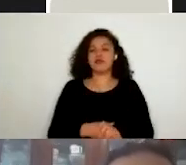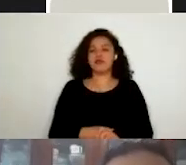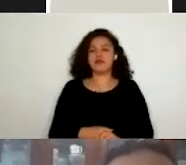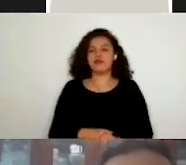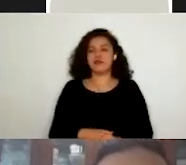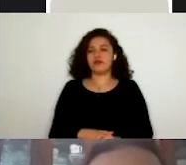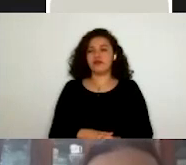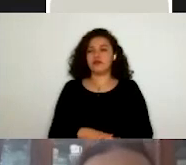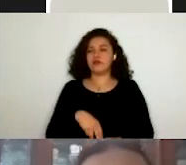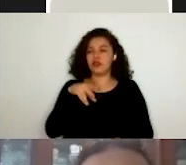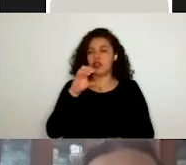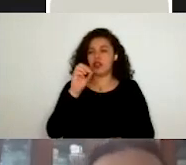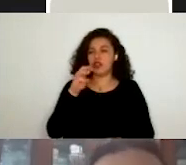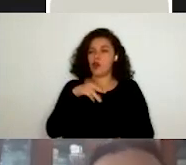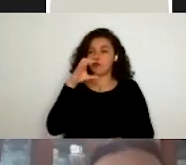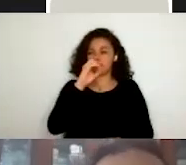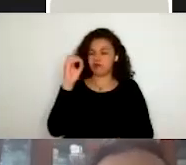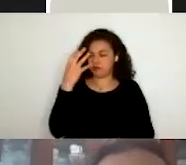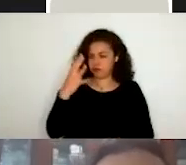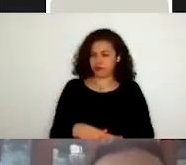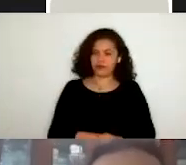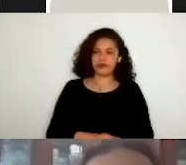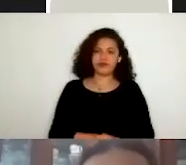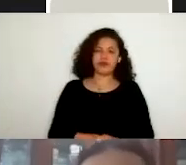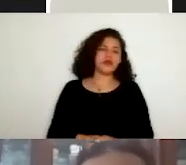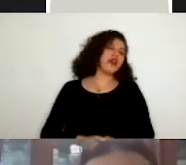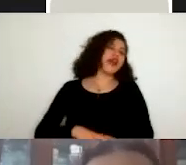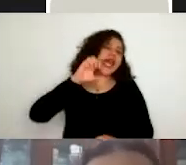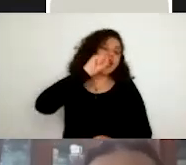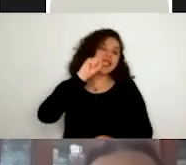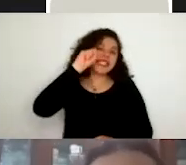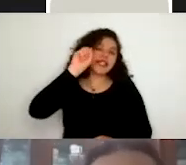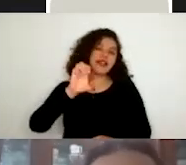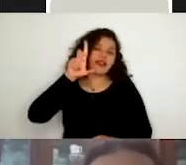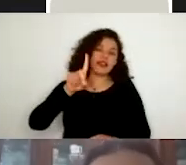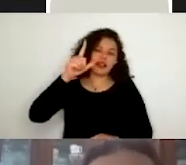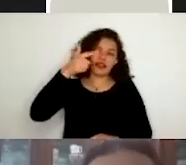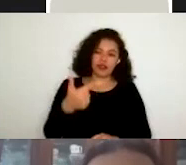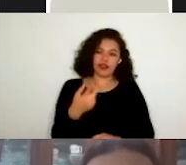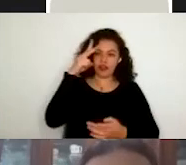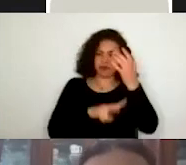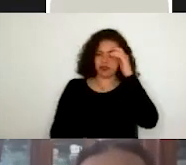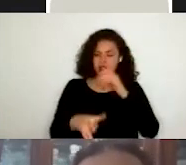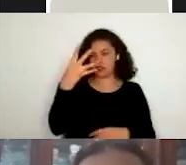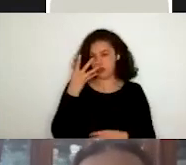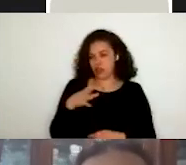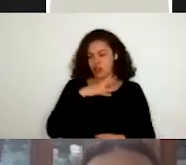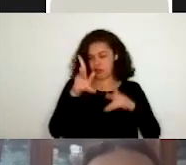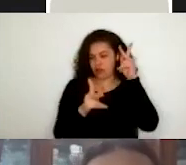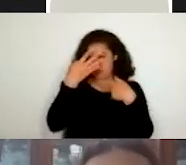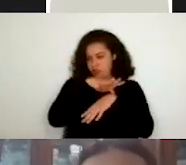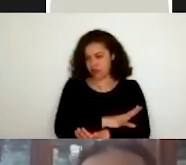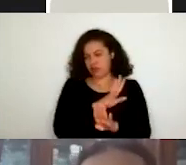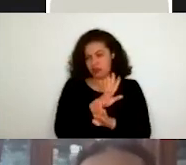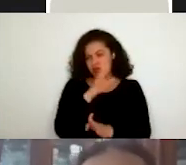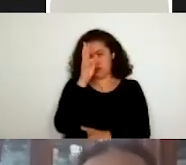La NOM 004 SEDG del 2004, que nos habla de las instalaciones de aprovechamiento